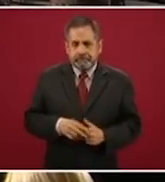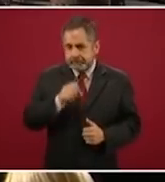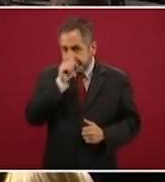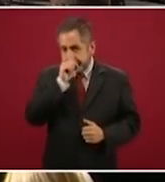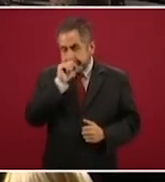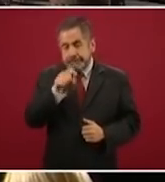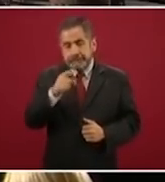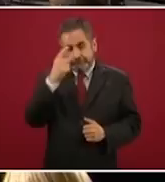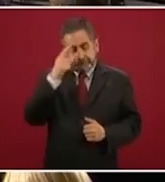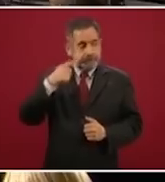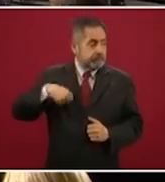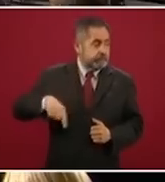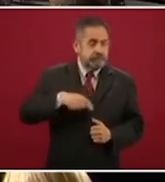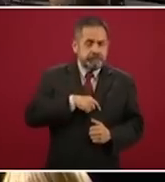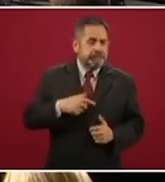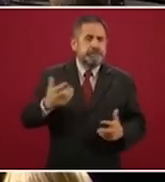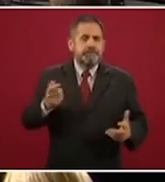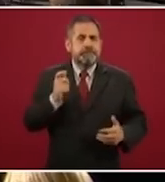logremos